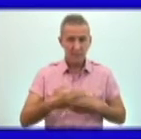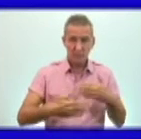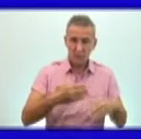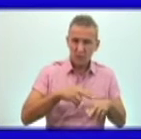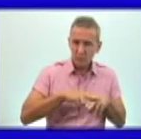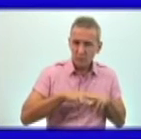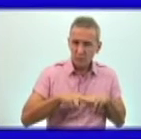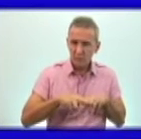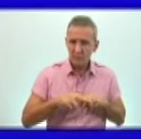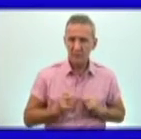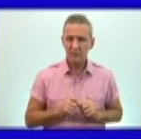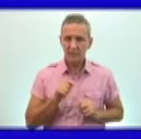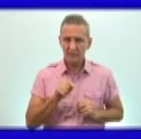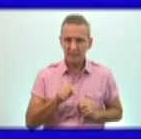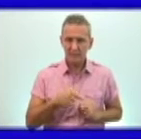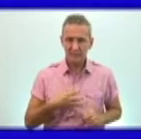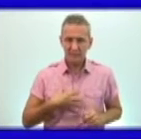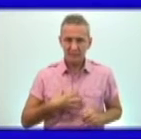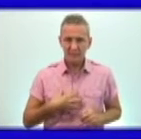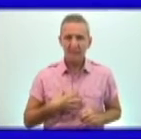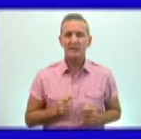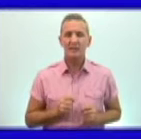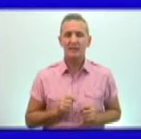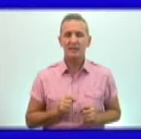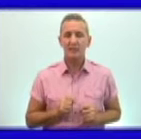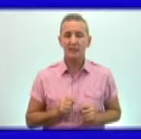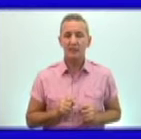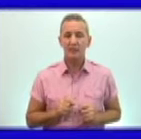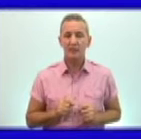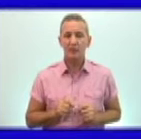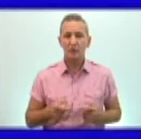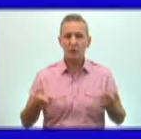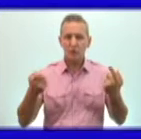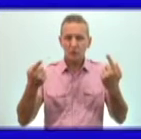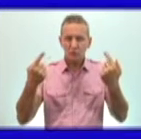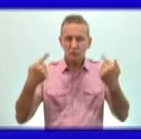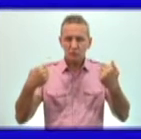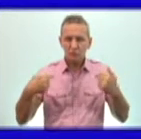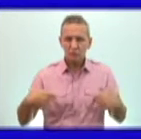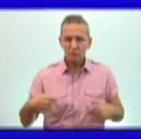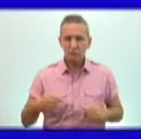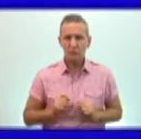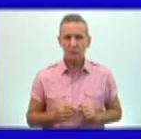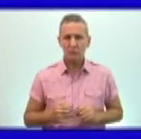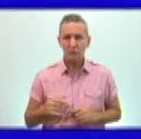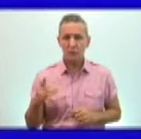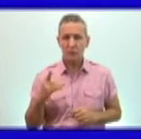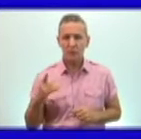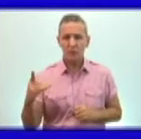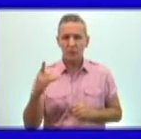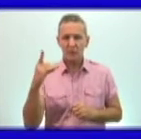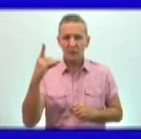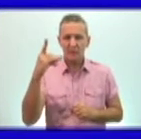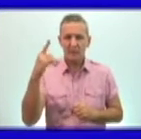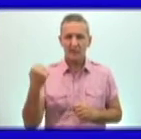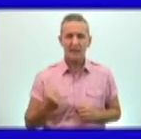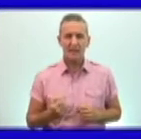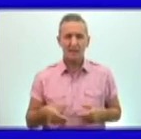histórico que ha tenido lugar en ella. Y por eso somos dialéctico-materialistas o no somos dialéctico-materialistas.